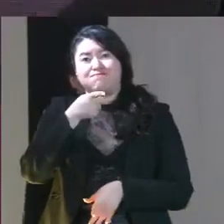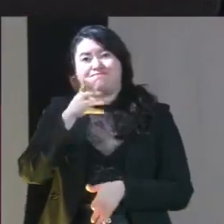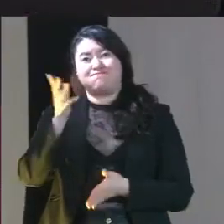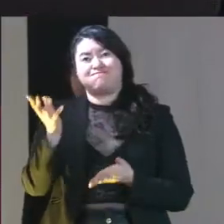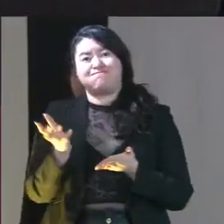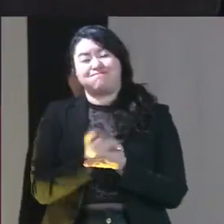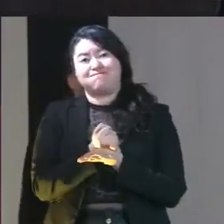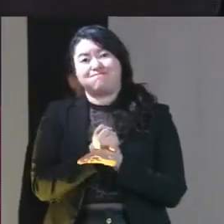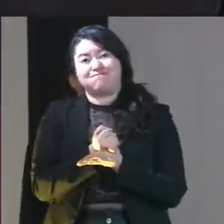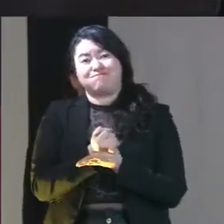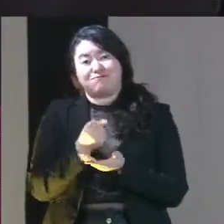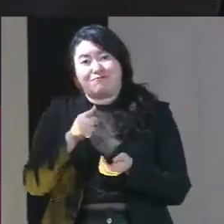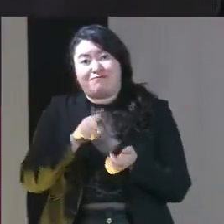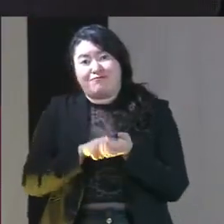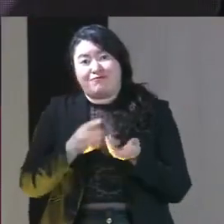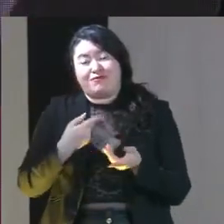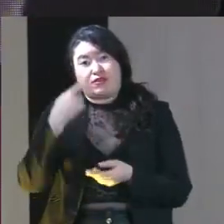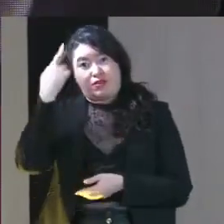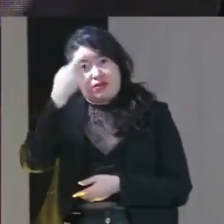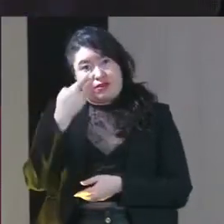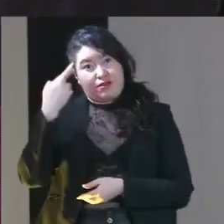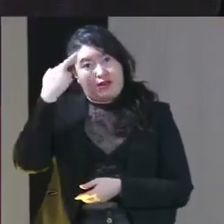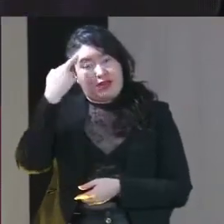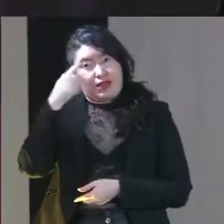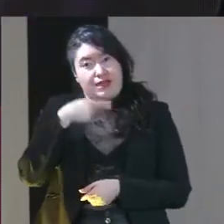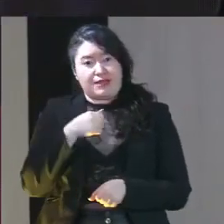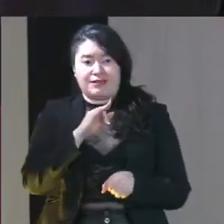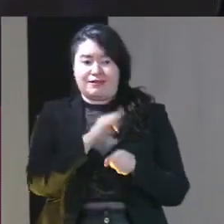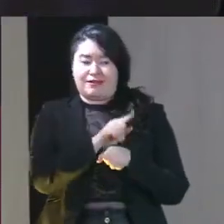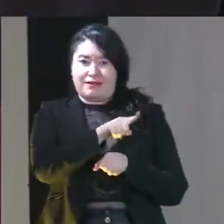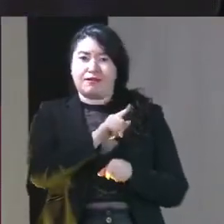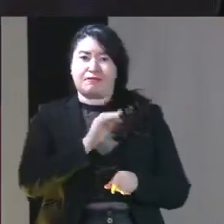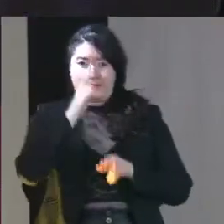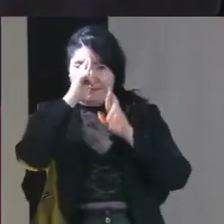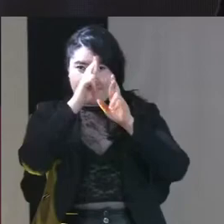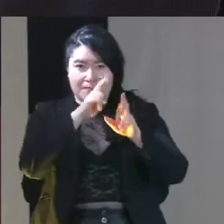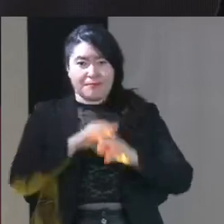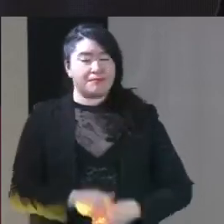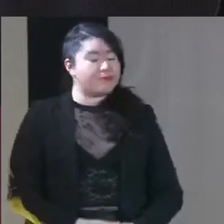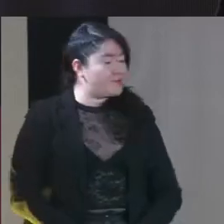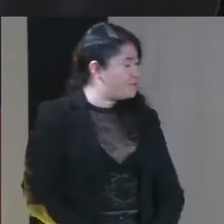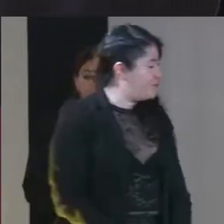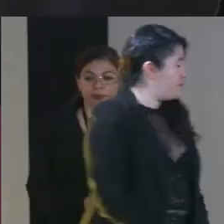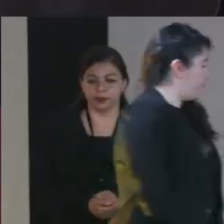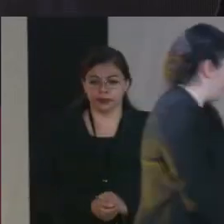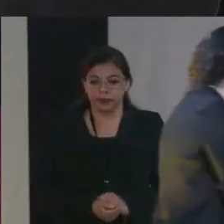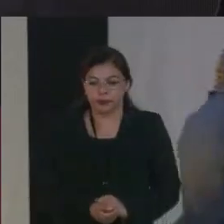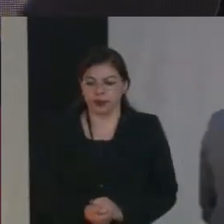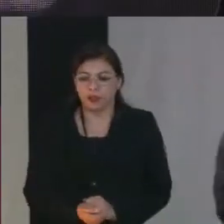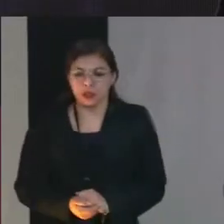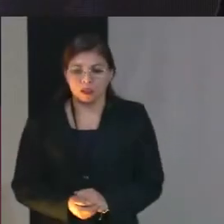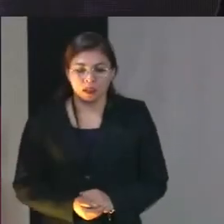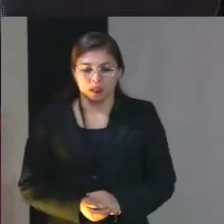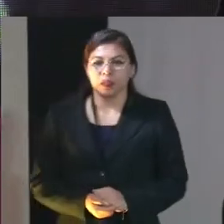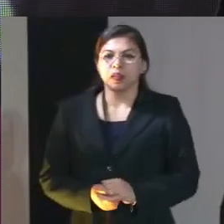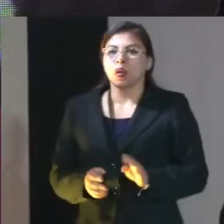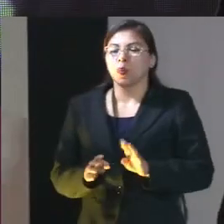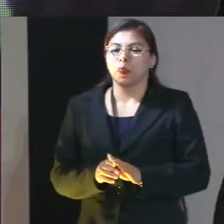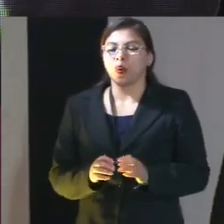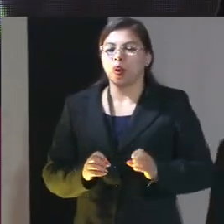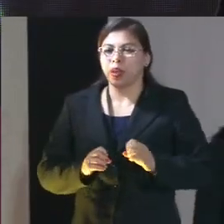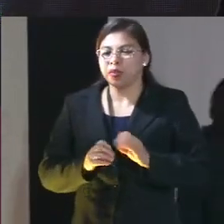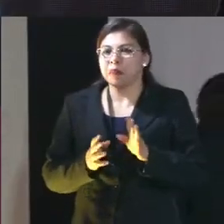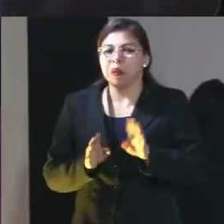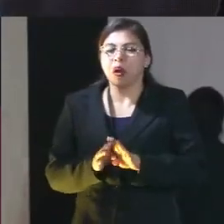corona se compromete a respetar el territorio apache a condición de que los apaches dejen pasar las caravanas.